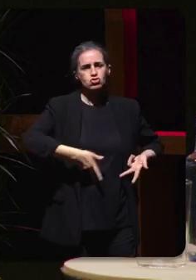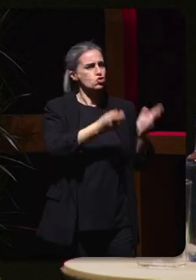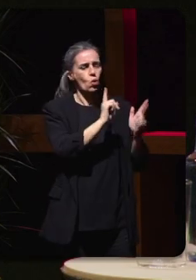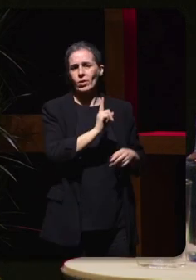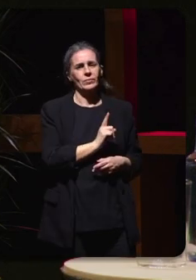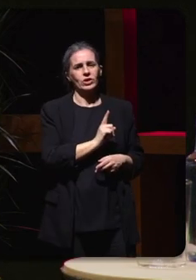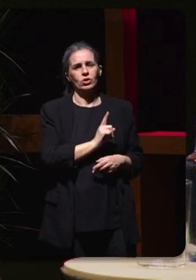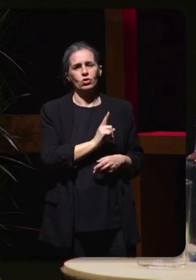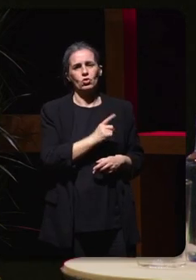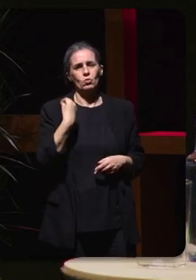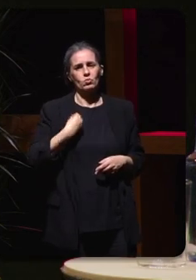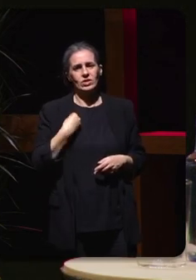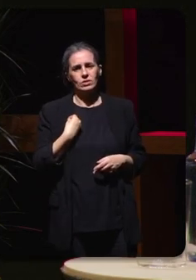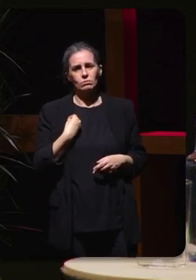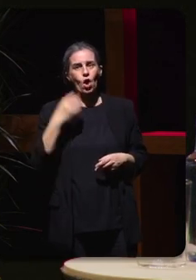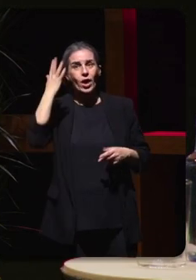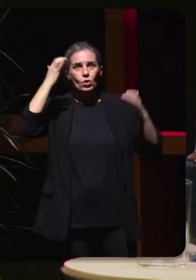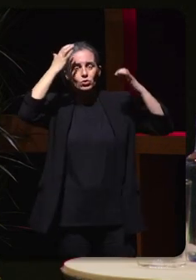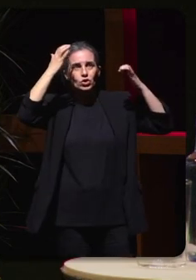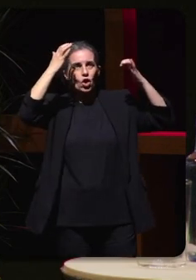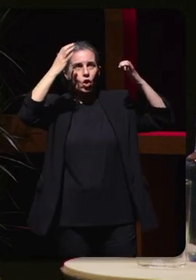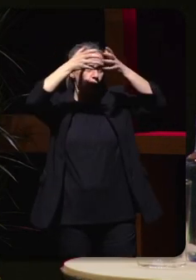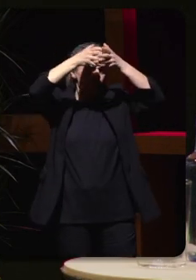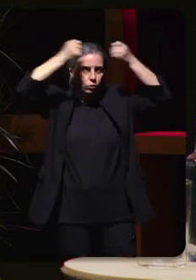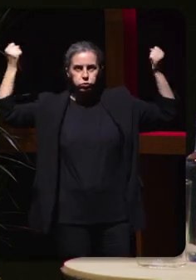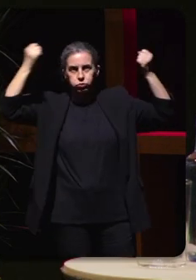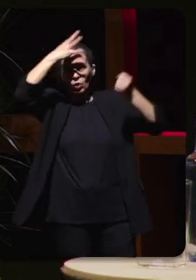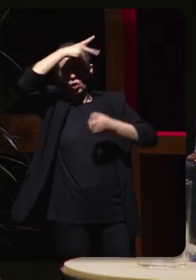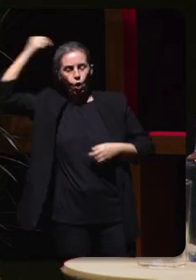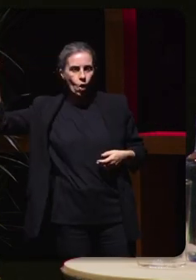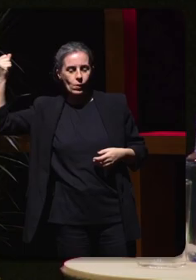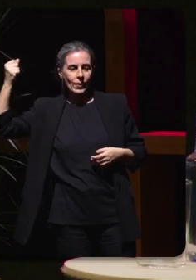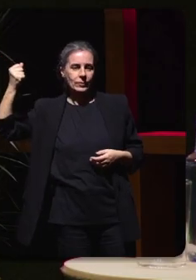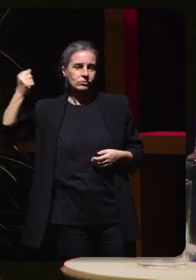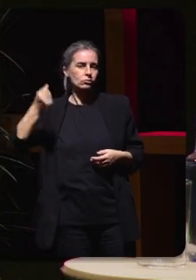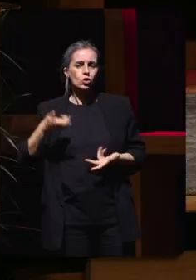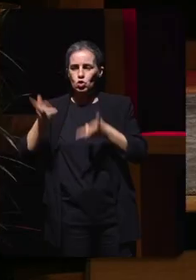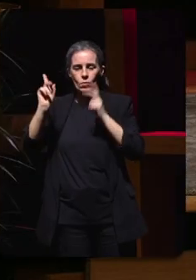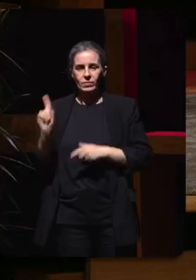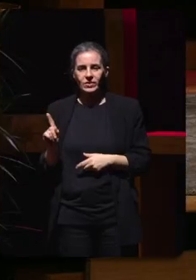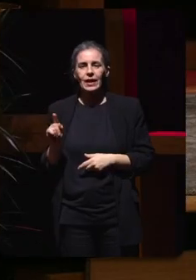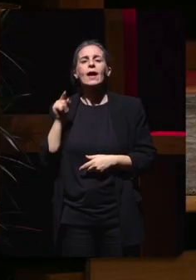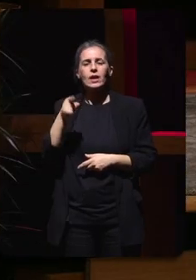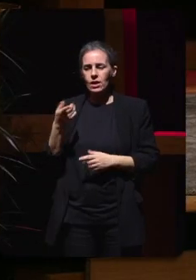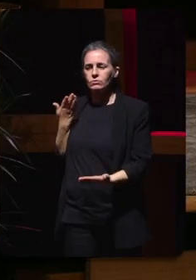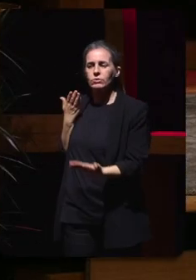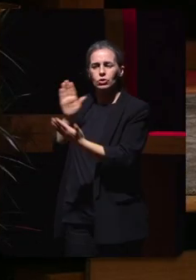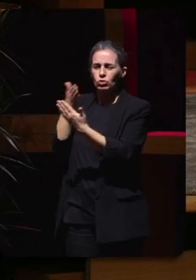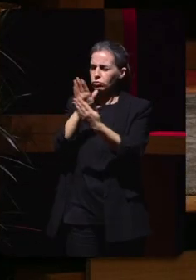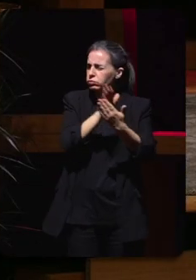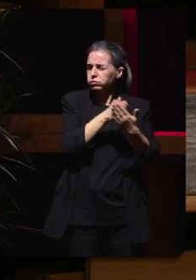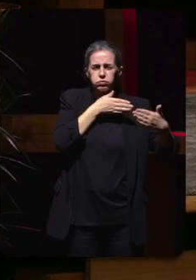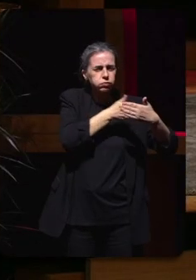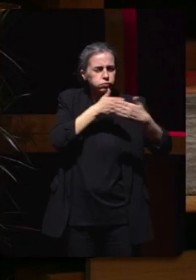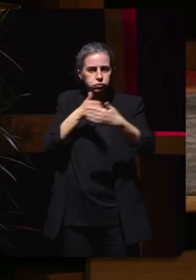la despojaran, ¿no?, de la ilusión que ella tenía, pues, como joven, ¿no?, y bueno, se enfrentó a todos los apuros habidos y por haber,